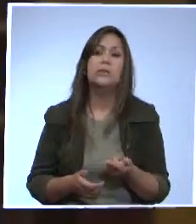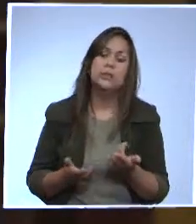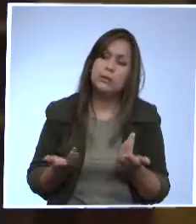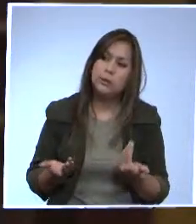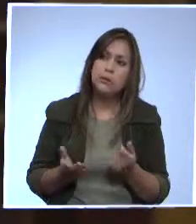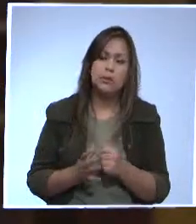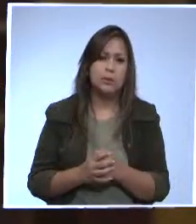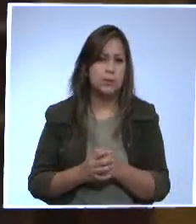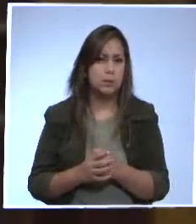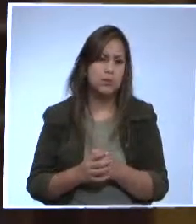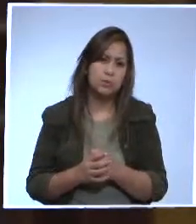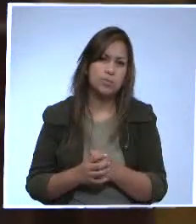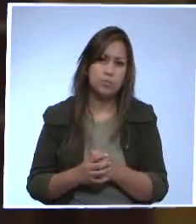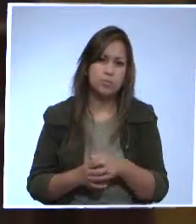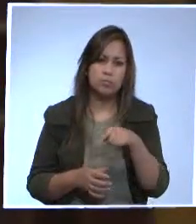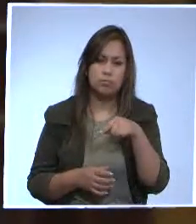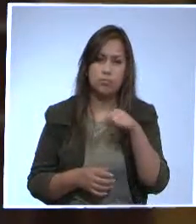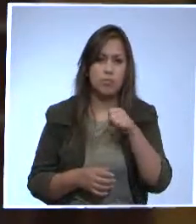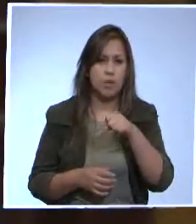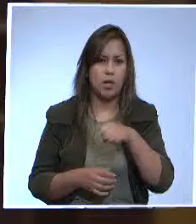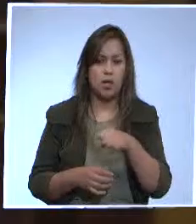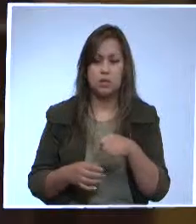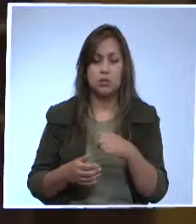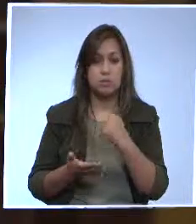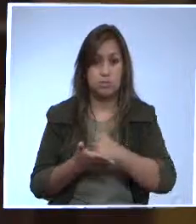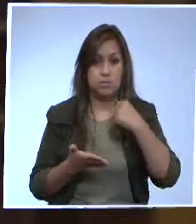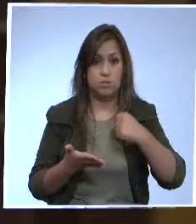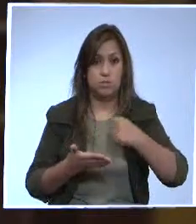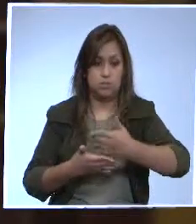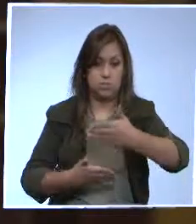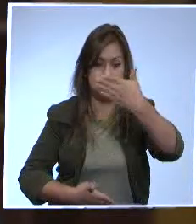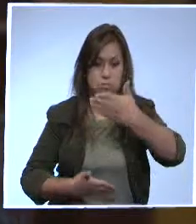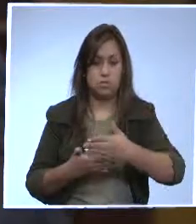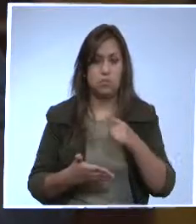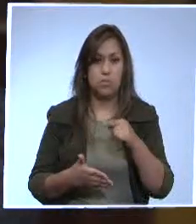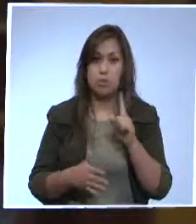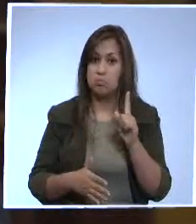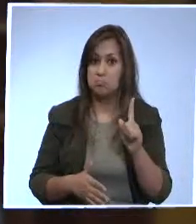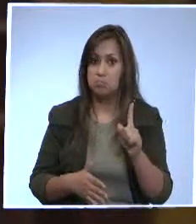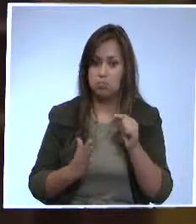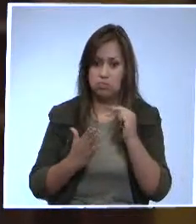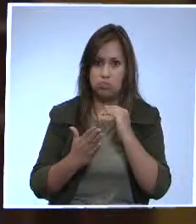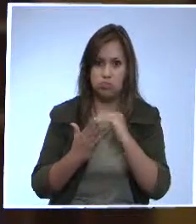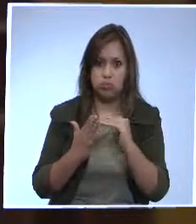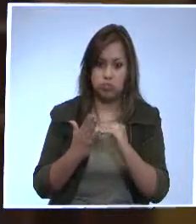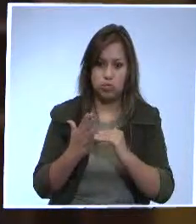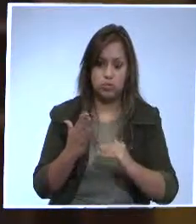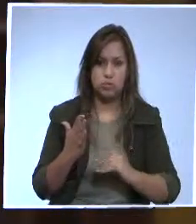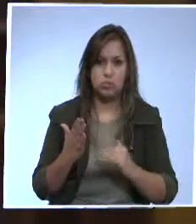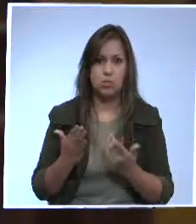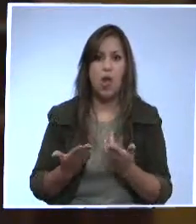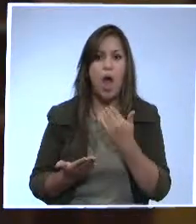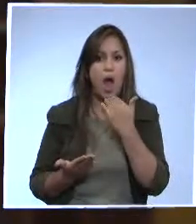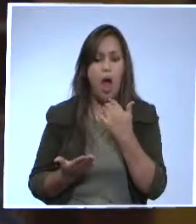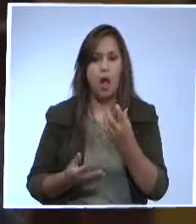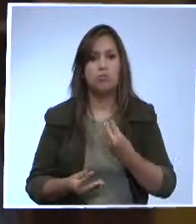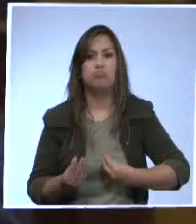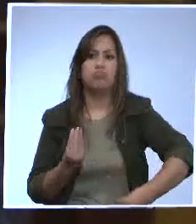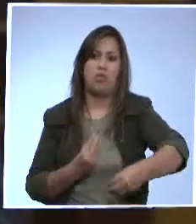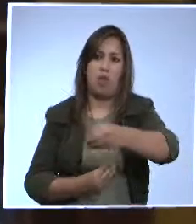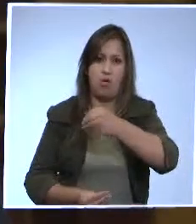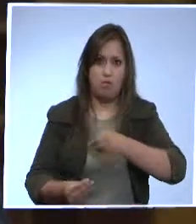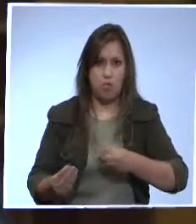compensación dentro de las causas del contrato del nuevo aeropuerto estaba eso buscar las formas de compensar a la comunidad los